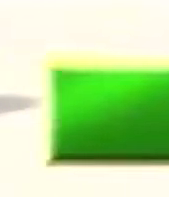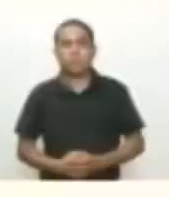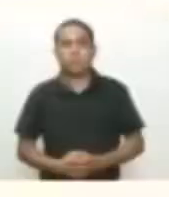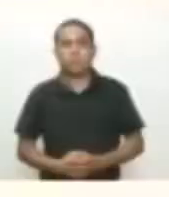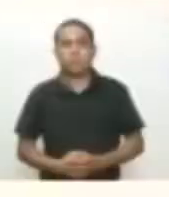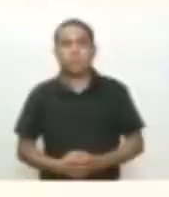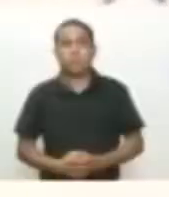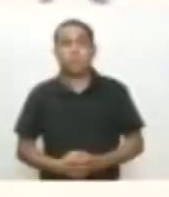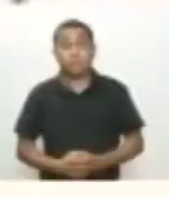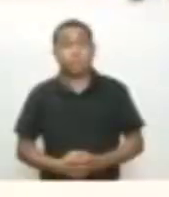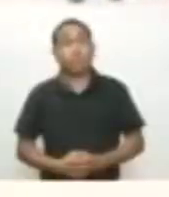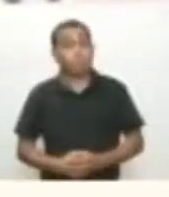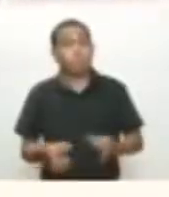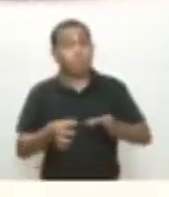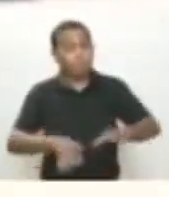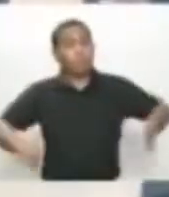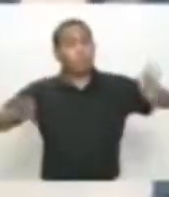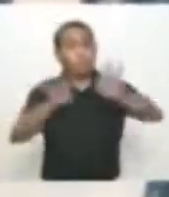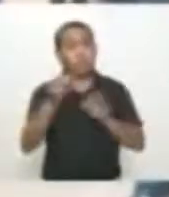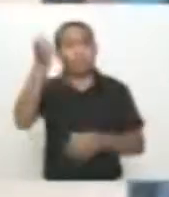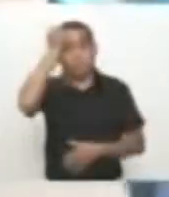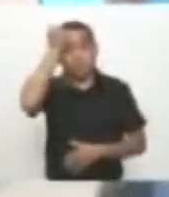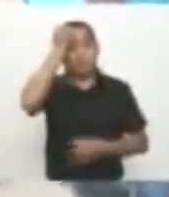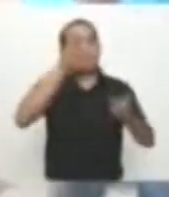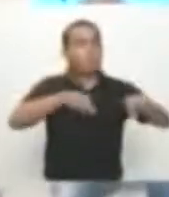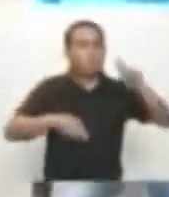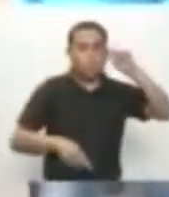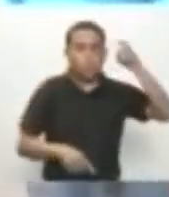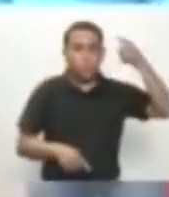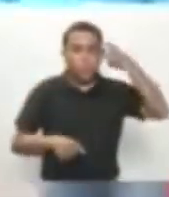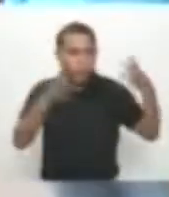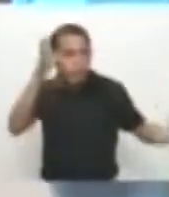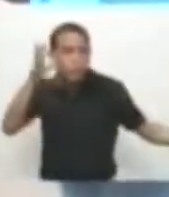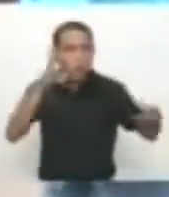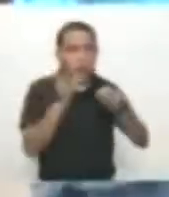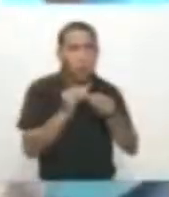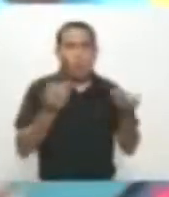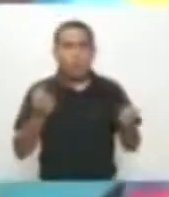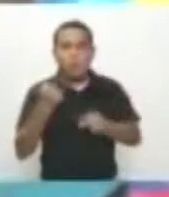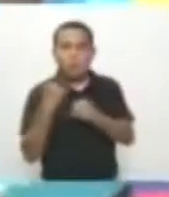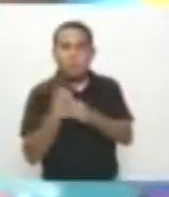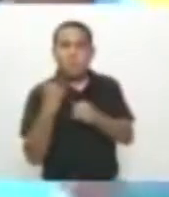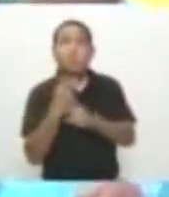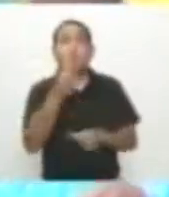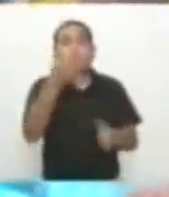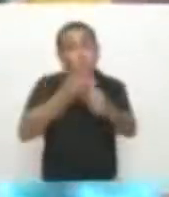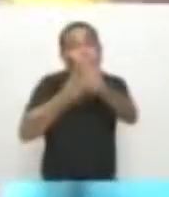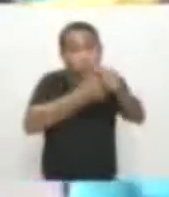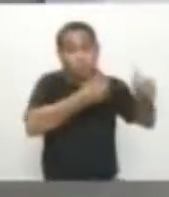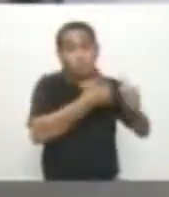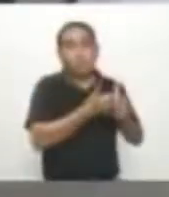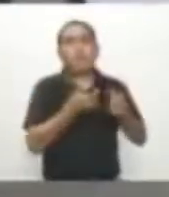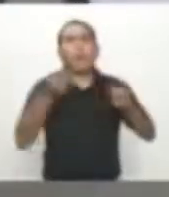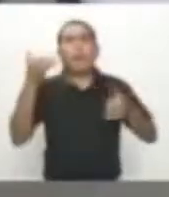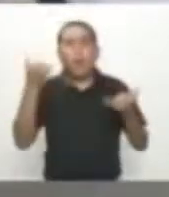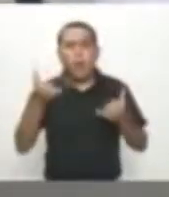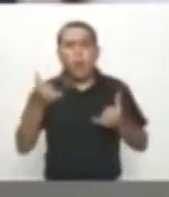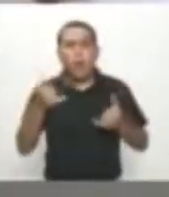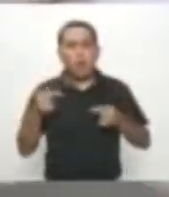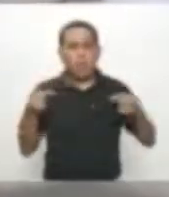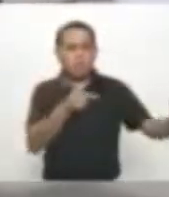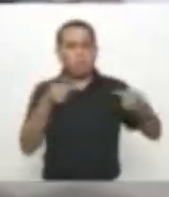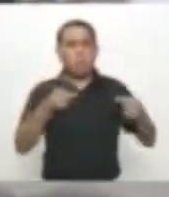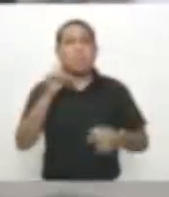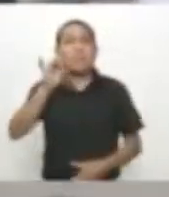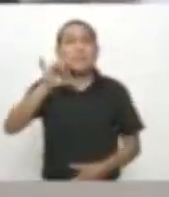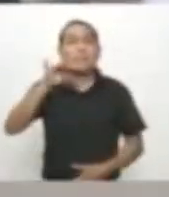Sería importante que los educadores y el gobierno lleguen a un pronto acuerdo en el tema laboral que los ocupa. El conflicto ya suma 15 días de